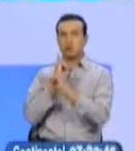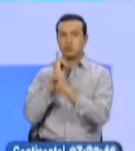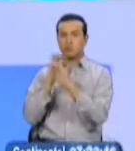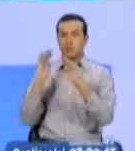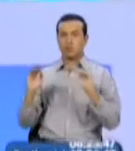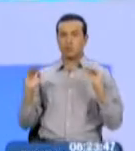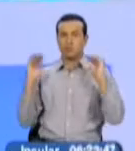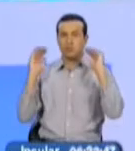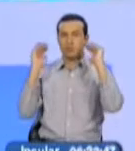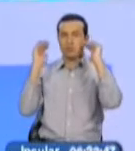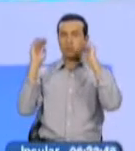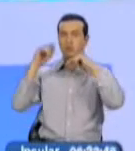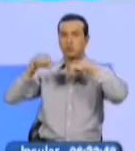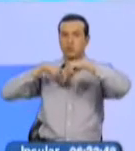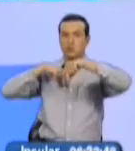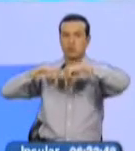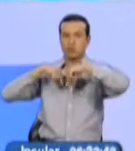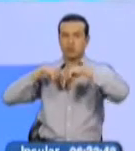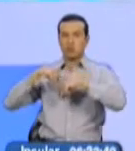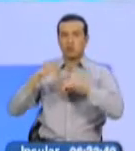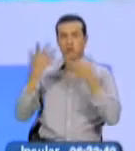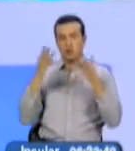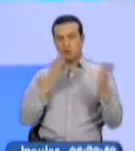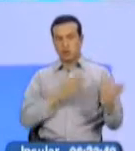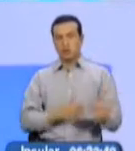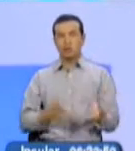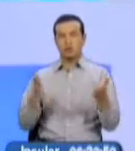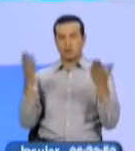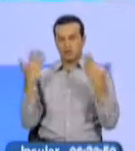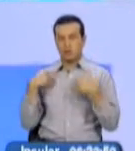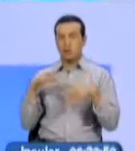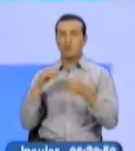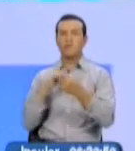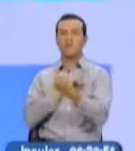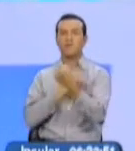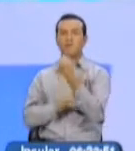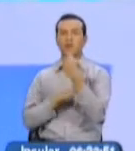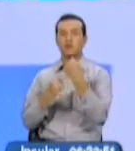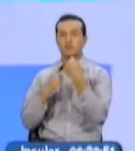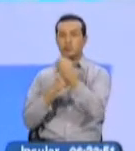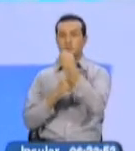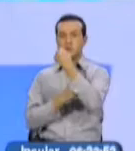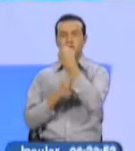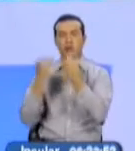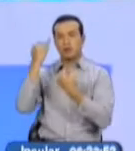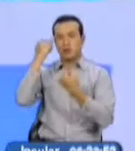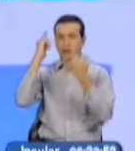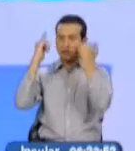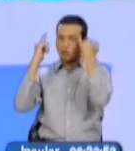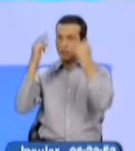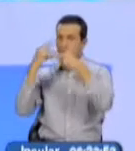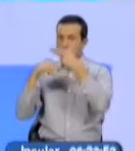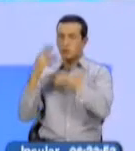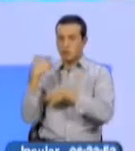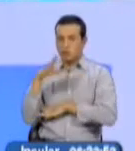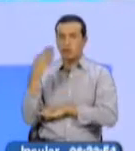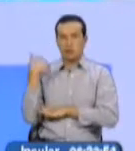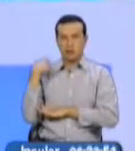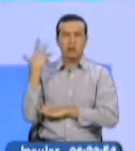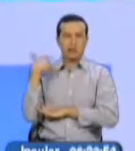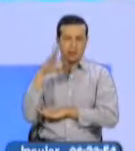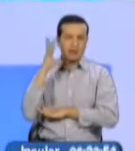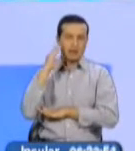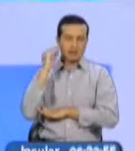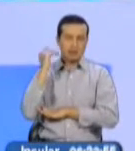superior tecnológico de transporte y desde ahí estamos ya fortaleciendo esta idea del emprendimiento o sea nosotros ya hemos